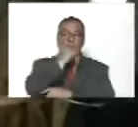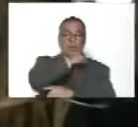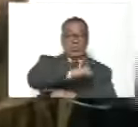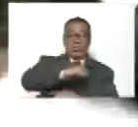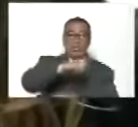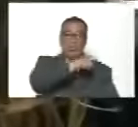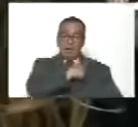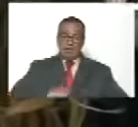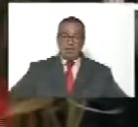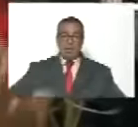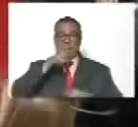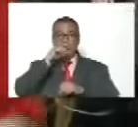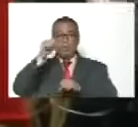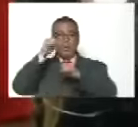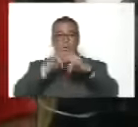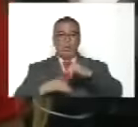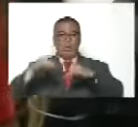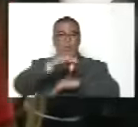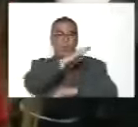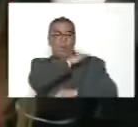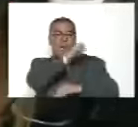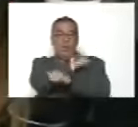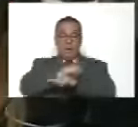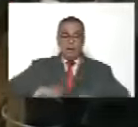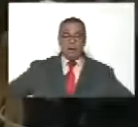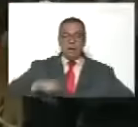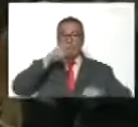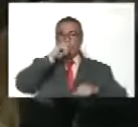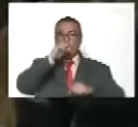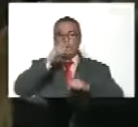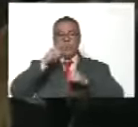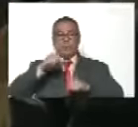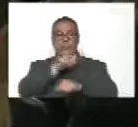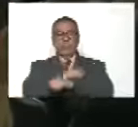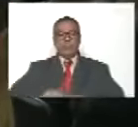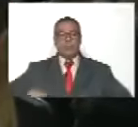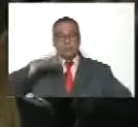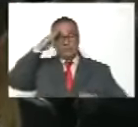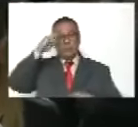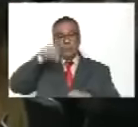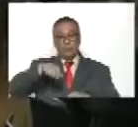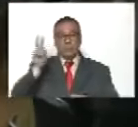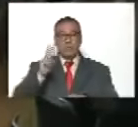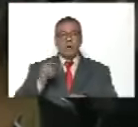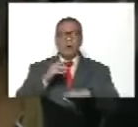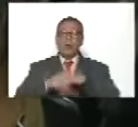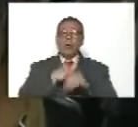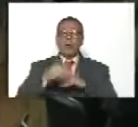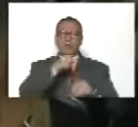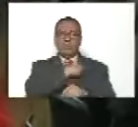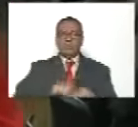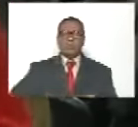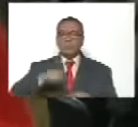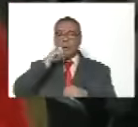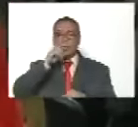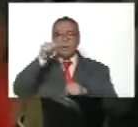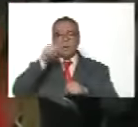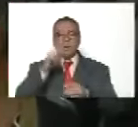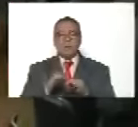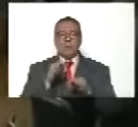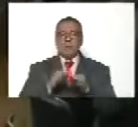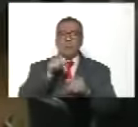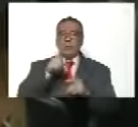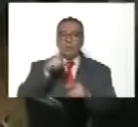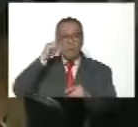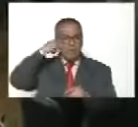de la República y al alto mando en un acto público el aniversario de la Guardia Nacional. ¿Y qué hizo el presidente Maduro en septiembre?